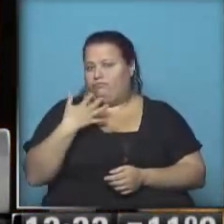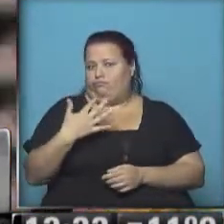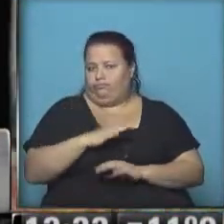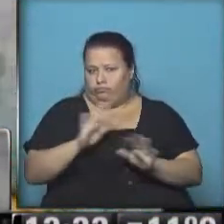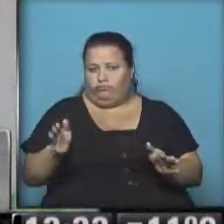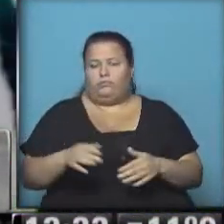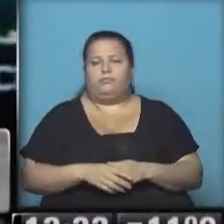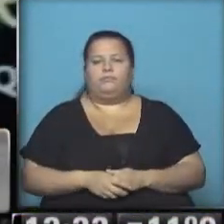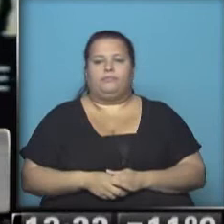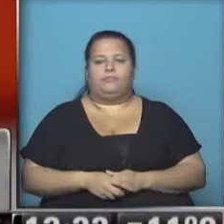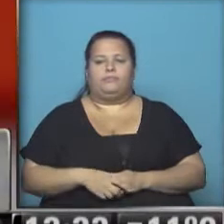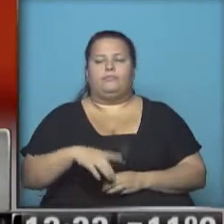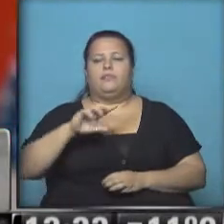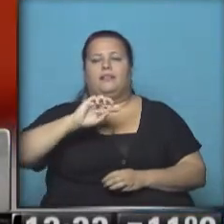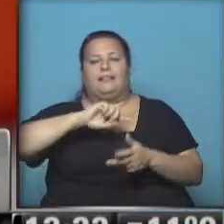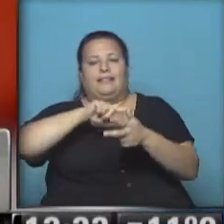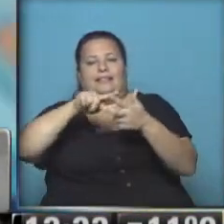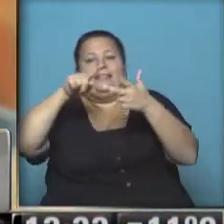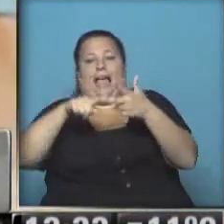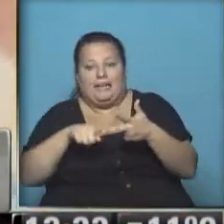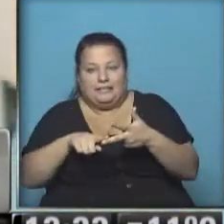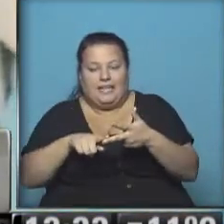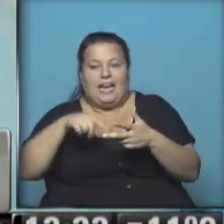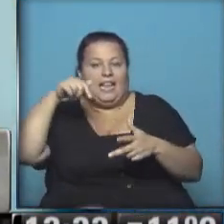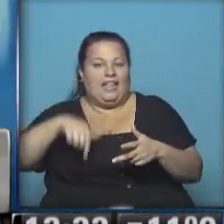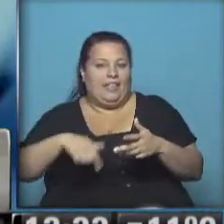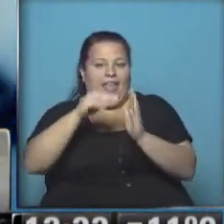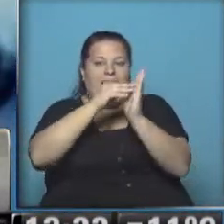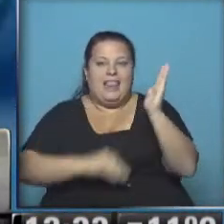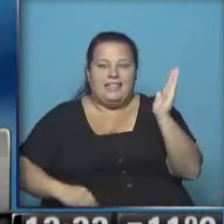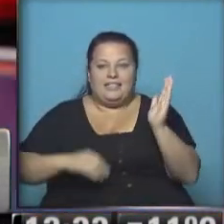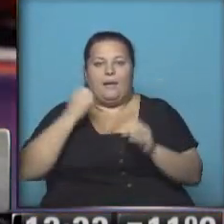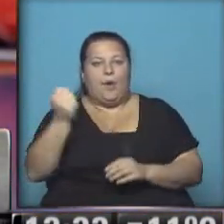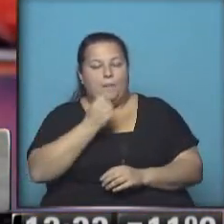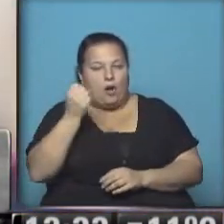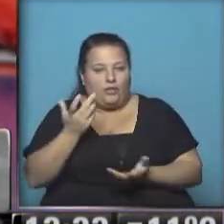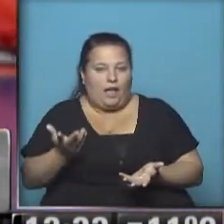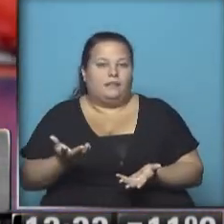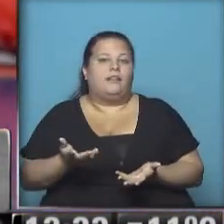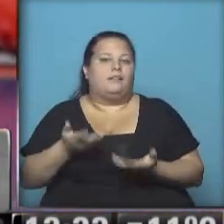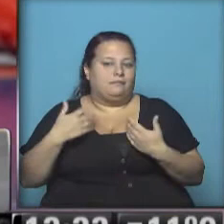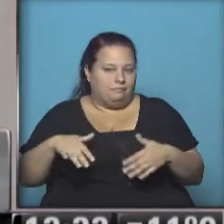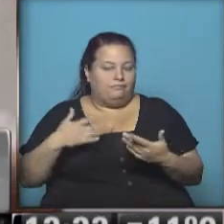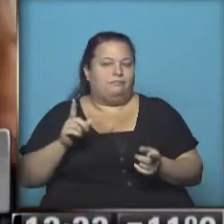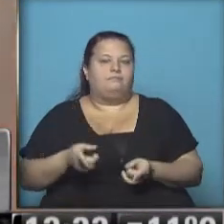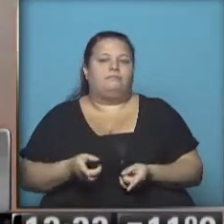Y ser el tercero en esta lista de prestigio no deja